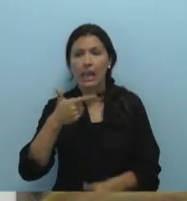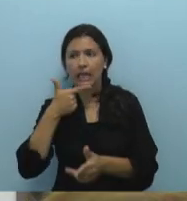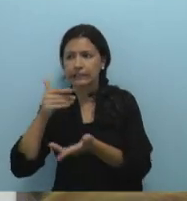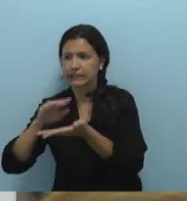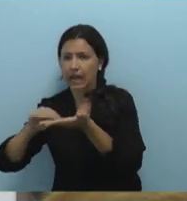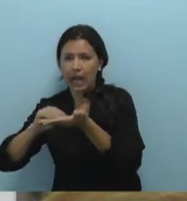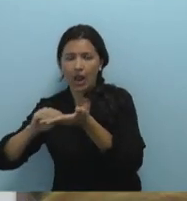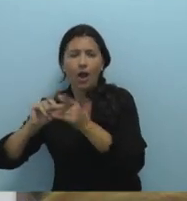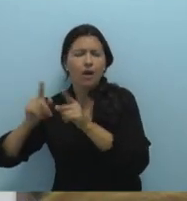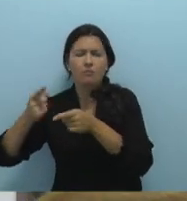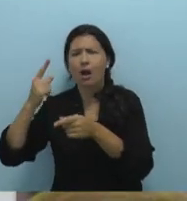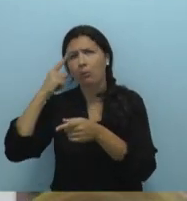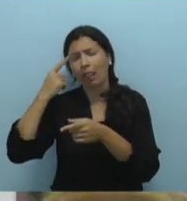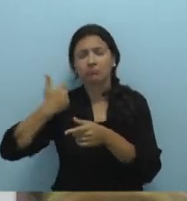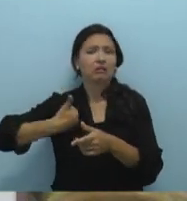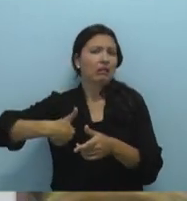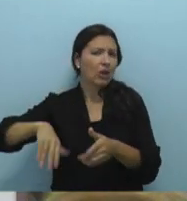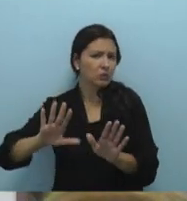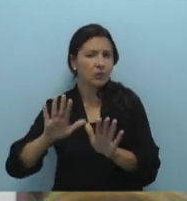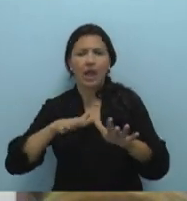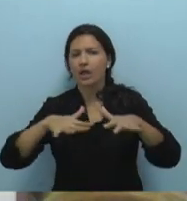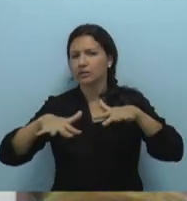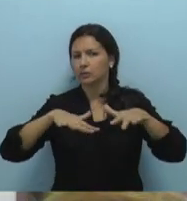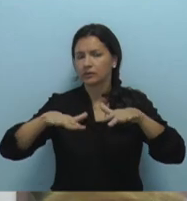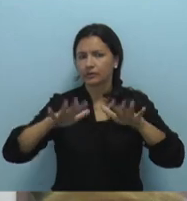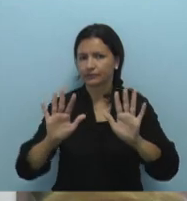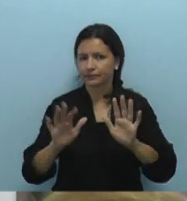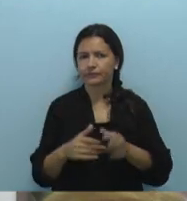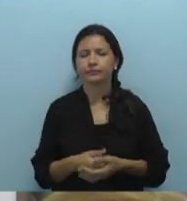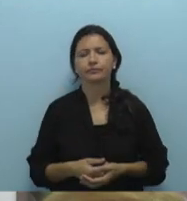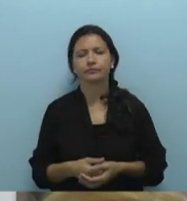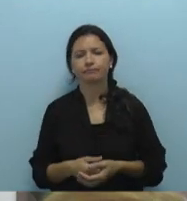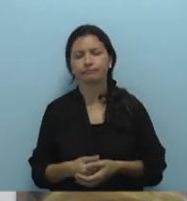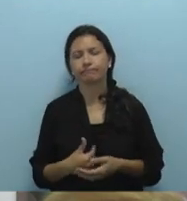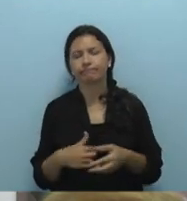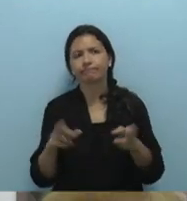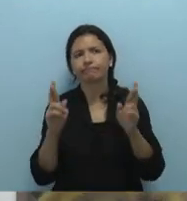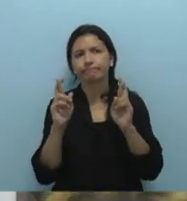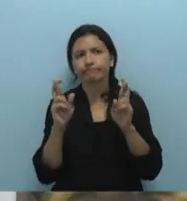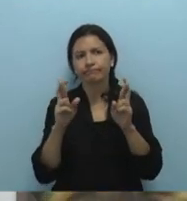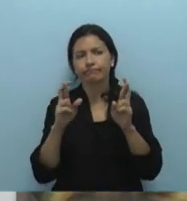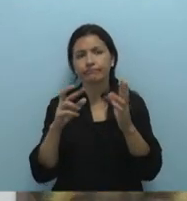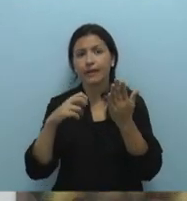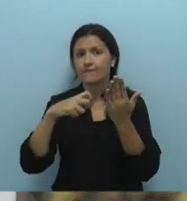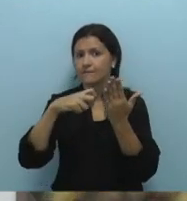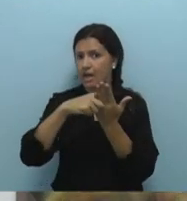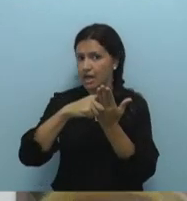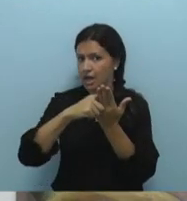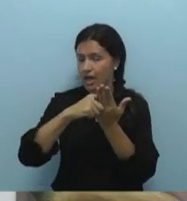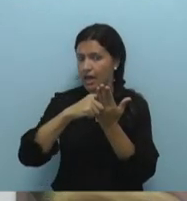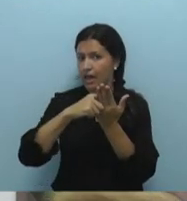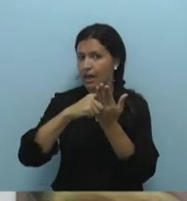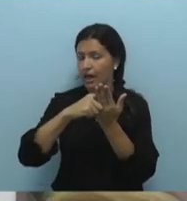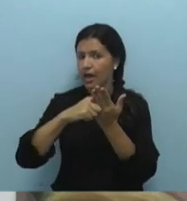en que estas cosas sigan sucediendo. Esperemos que las fiscales que tienen